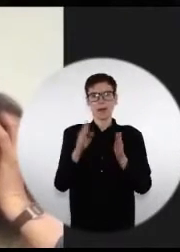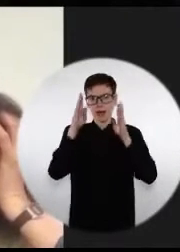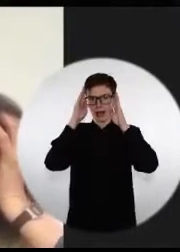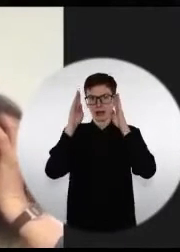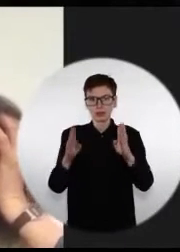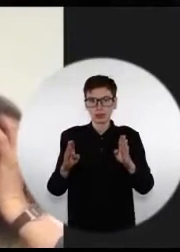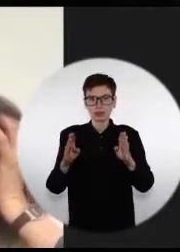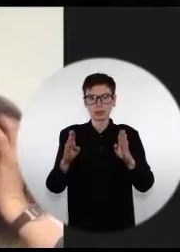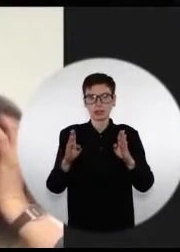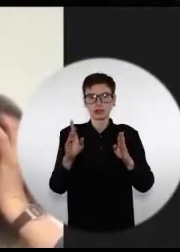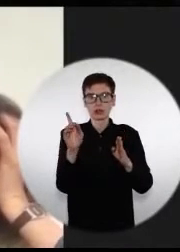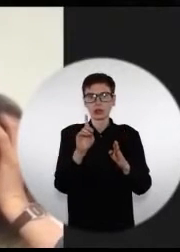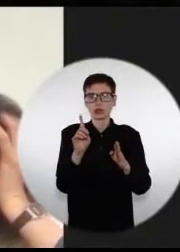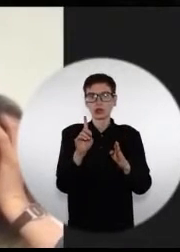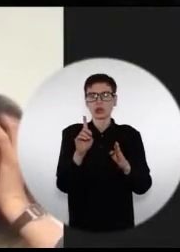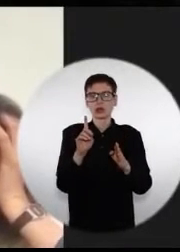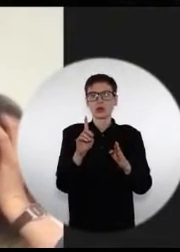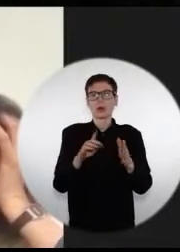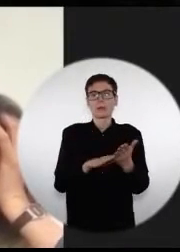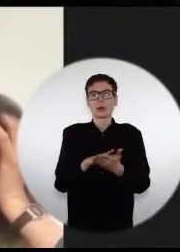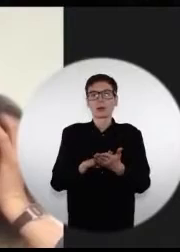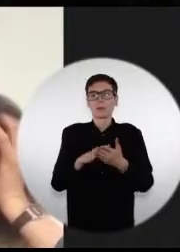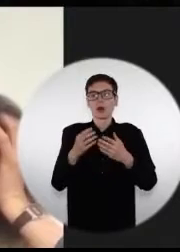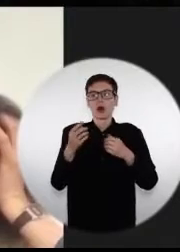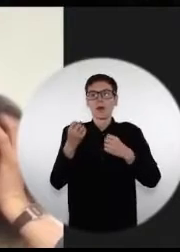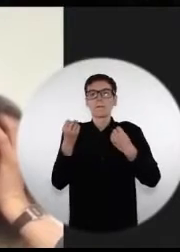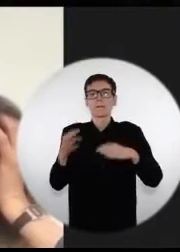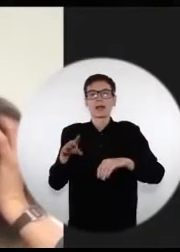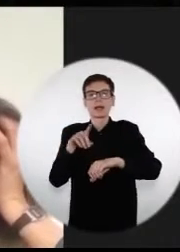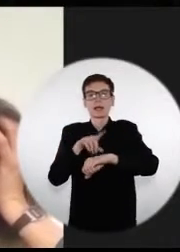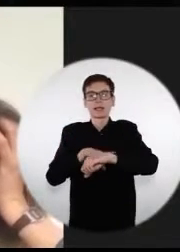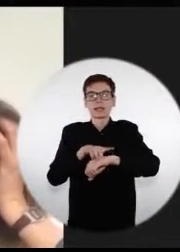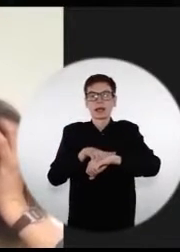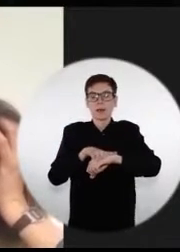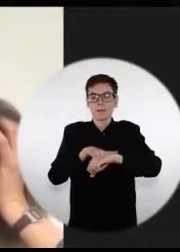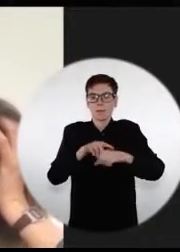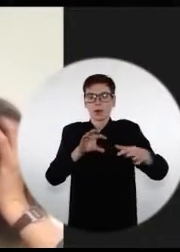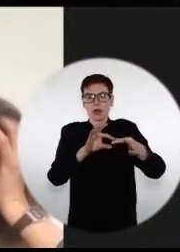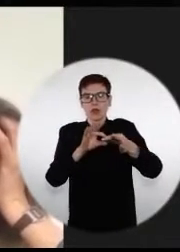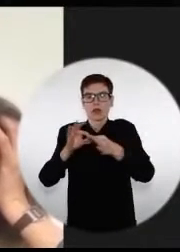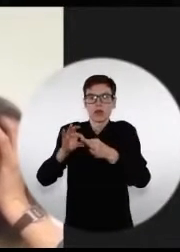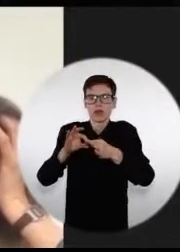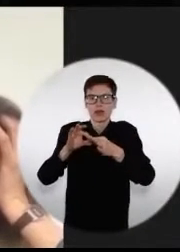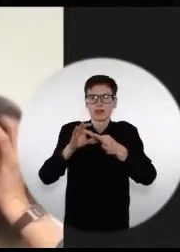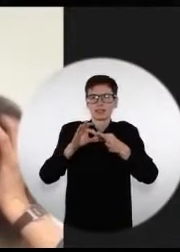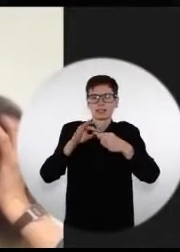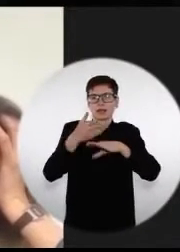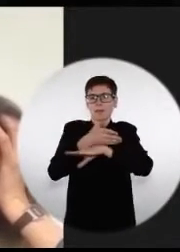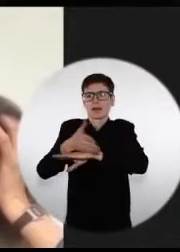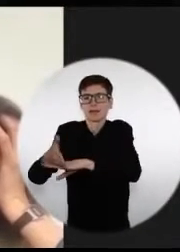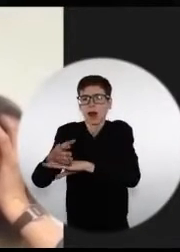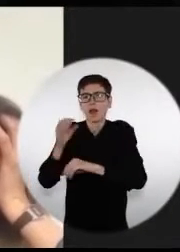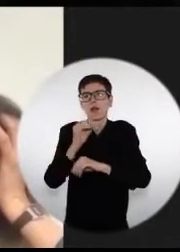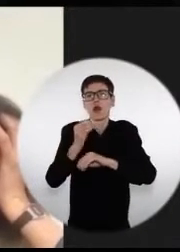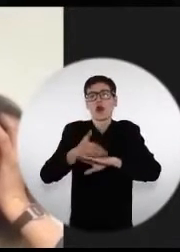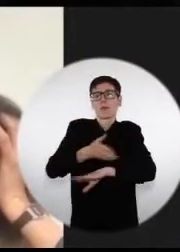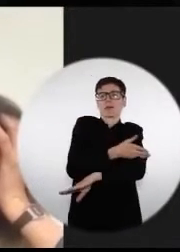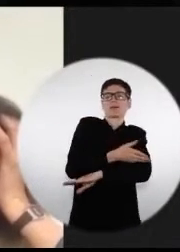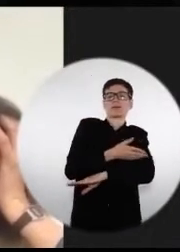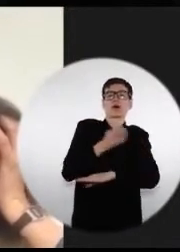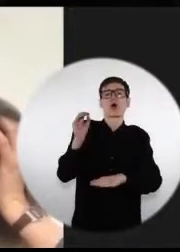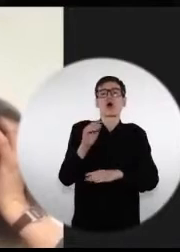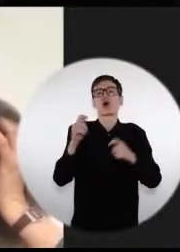no teníamos el verde del sonido no será una hiper concentración de que no se nos fuera